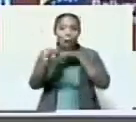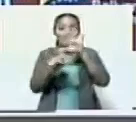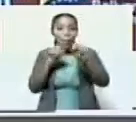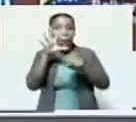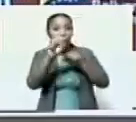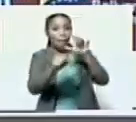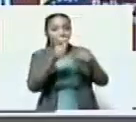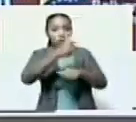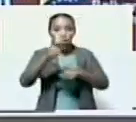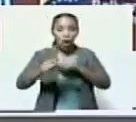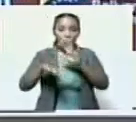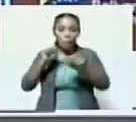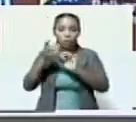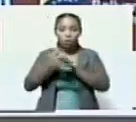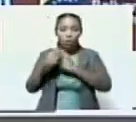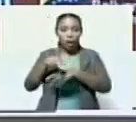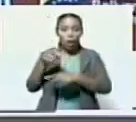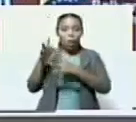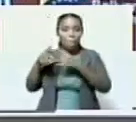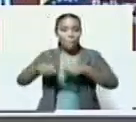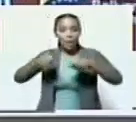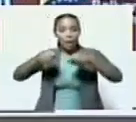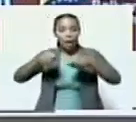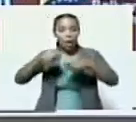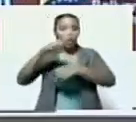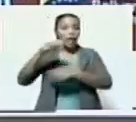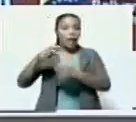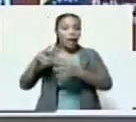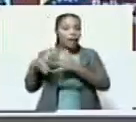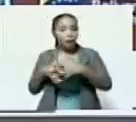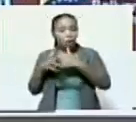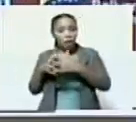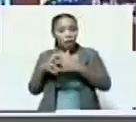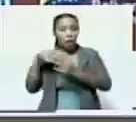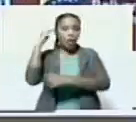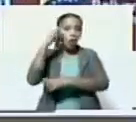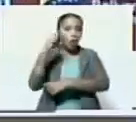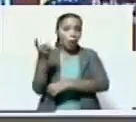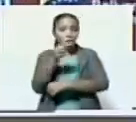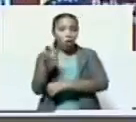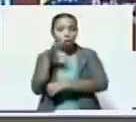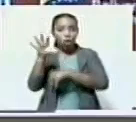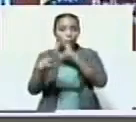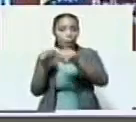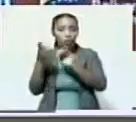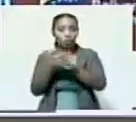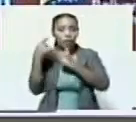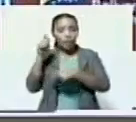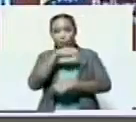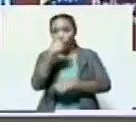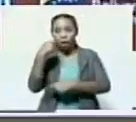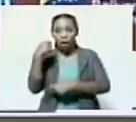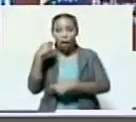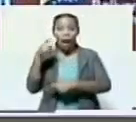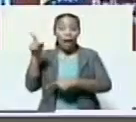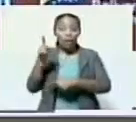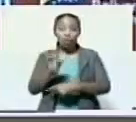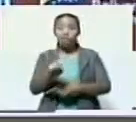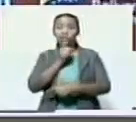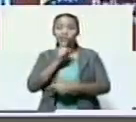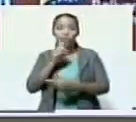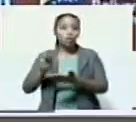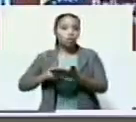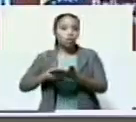mercados del norte, en estos mercados de Europa, bueno, por supuesto, esto complejiza toda la solución